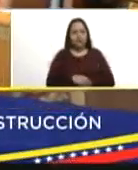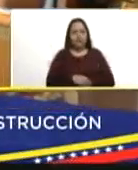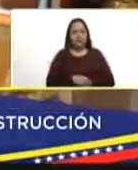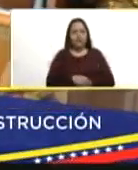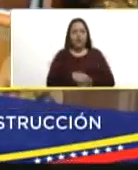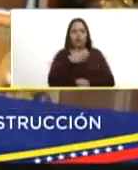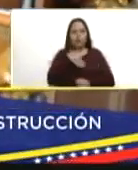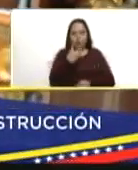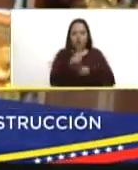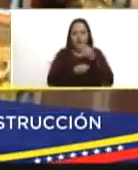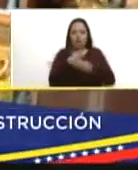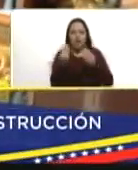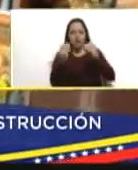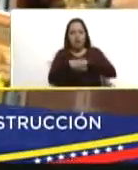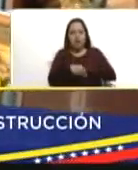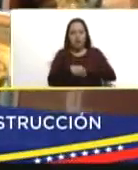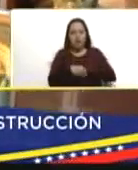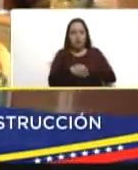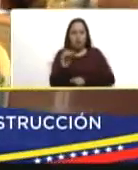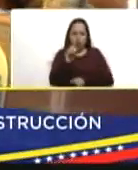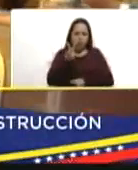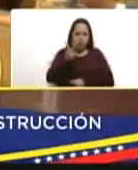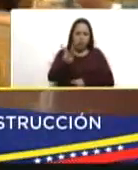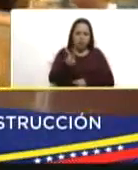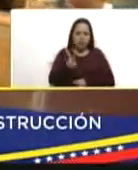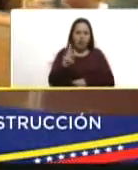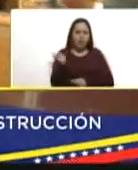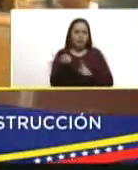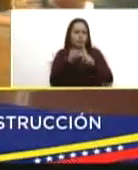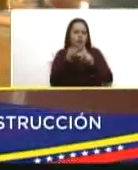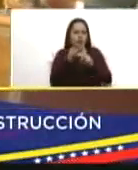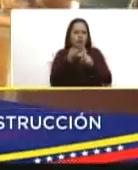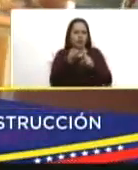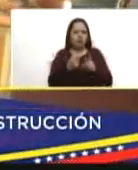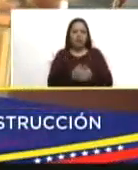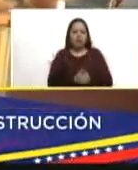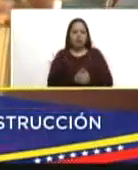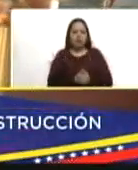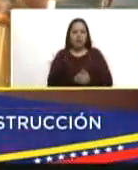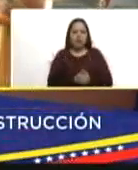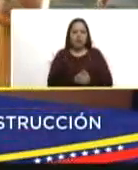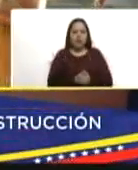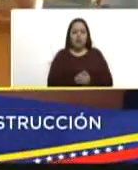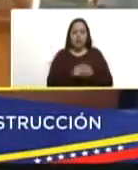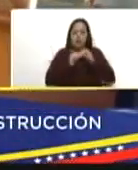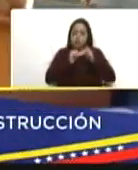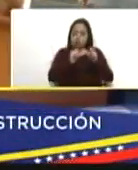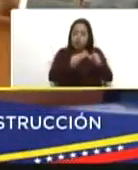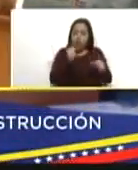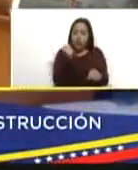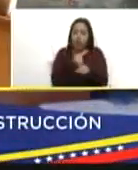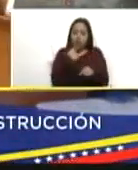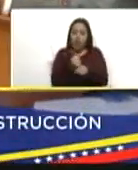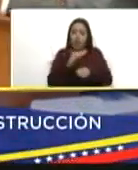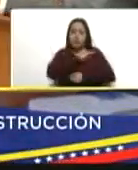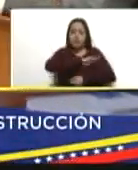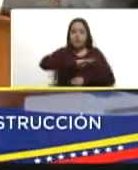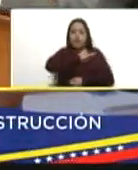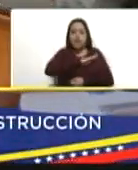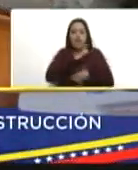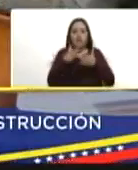haber más pero por lo menos dos en primer lugar mantuvimos el funcionamiento de las misiones y